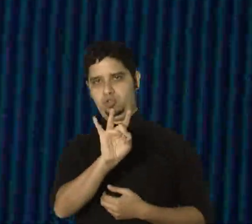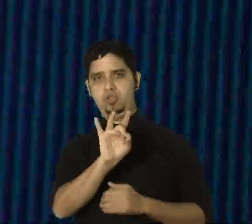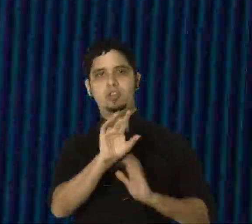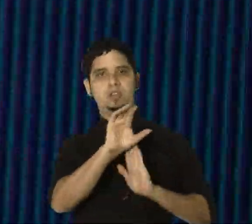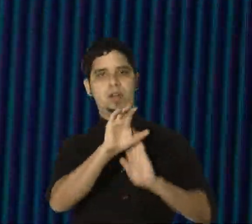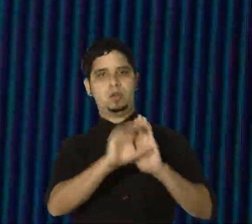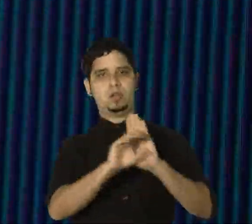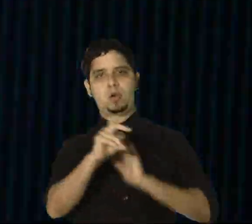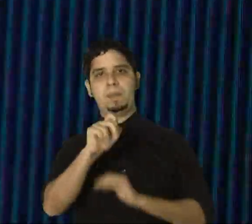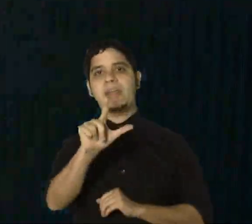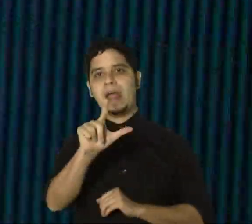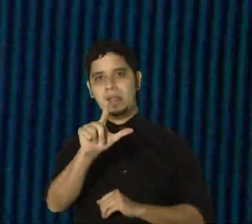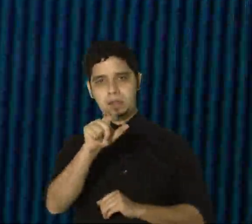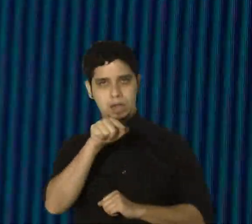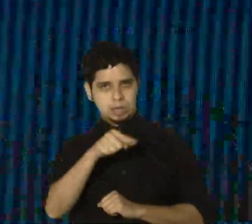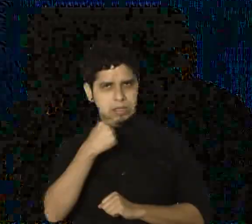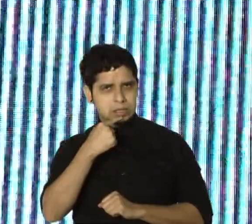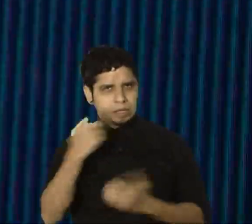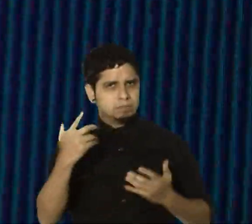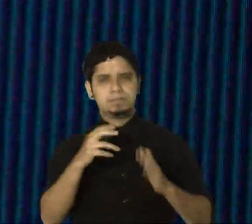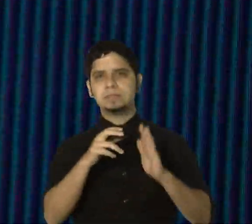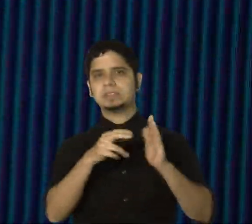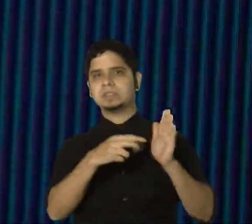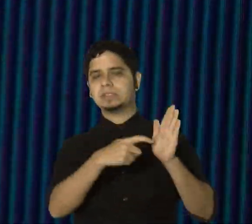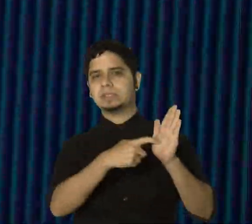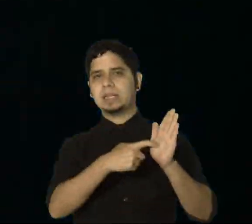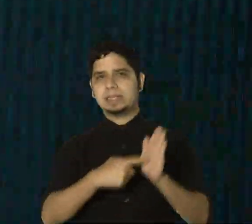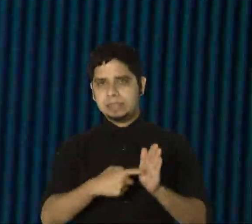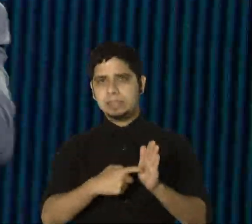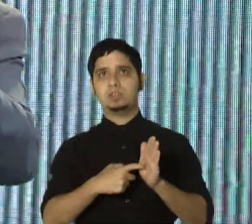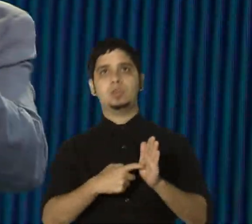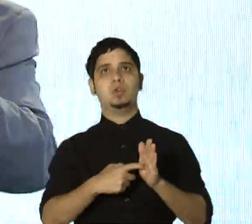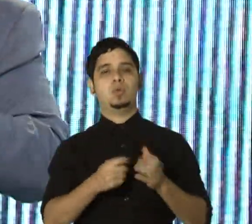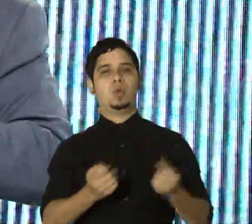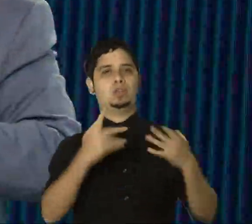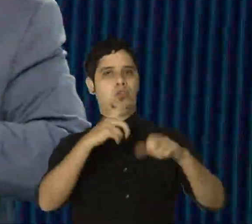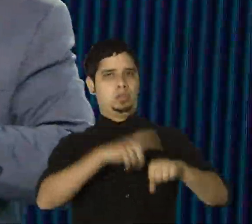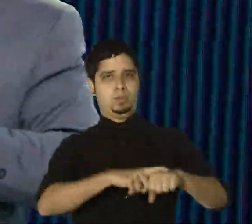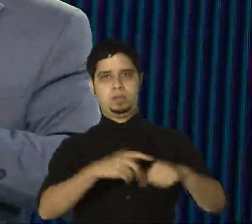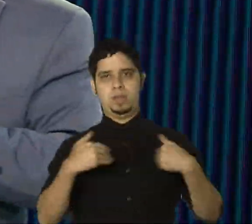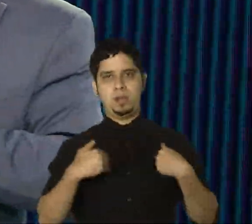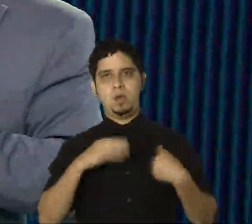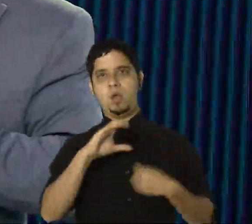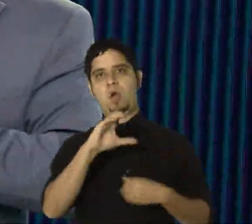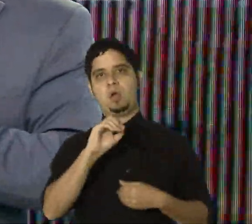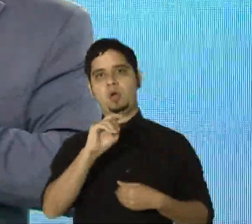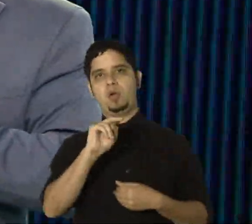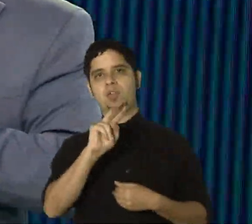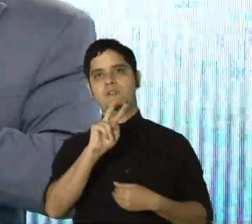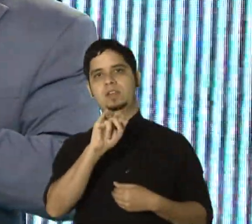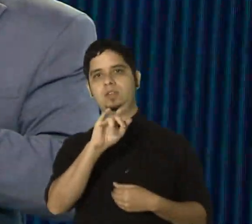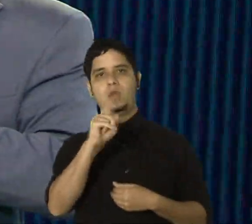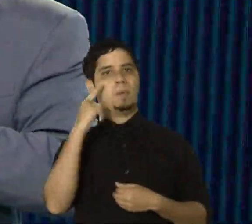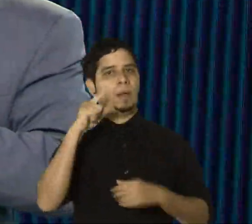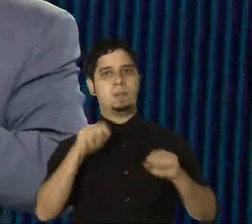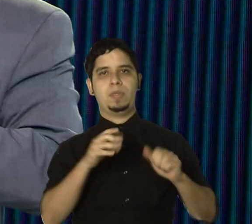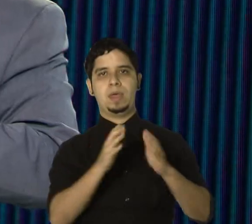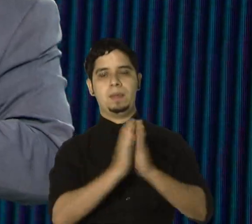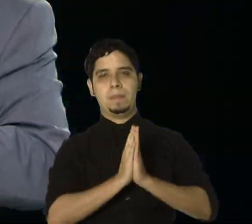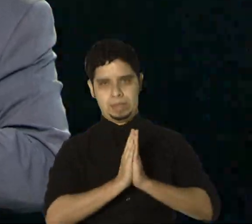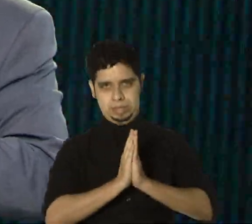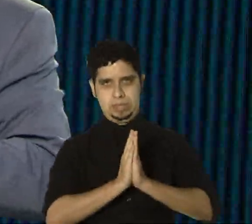establece cuáles son los requisitos y los términos de tiempo que tiene que extinguir un convicto para poder acudir a solicitar ser